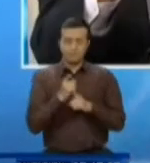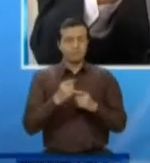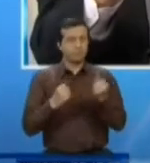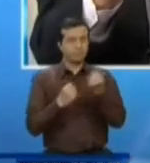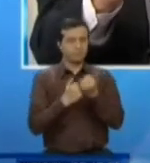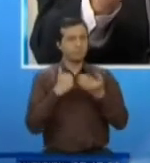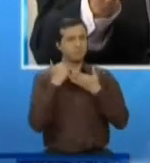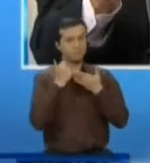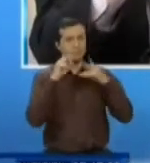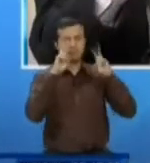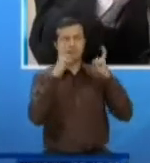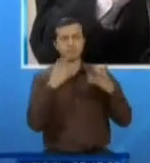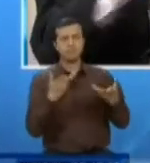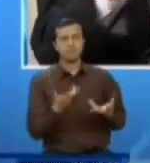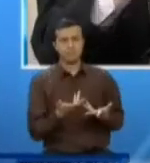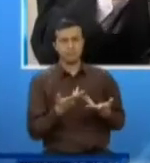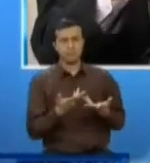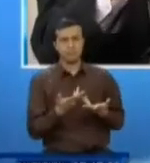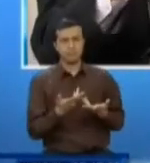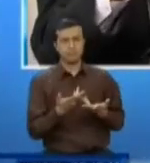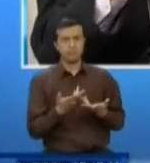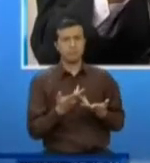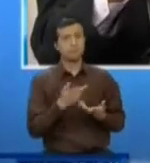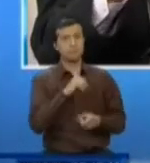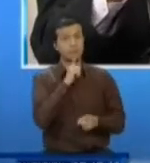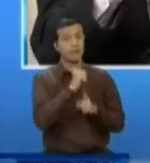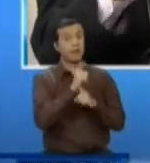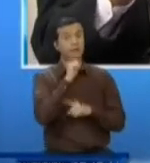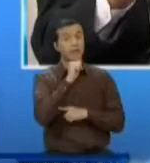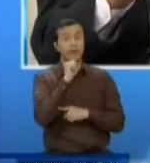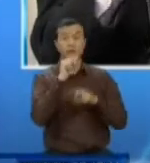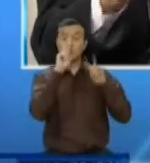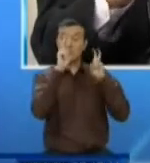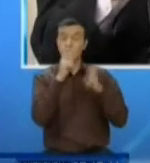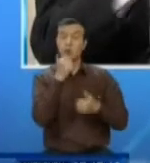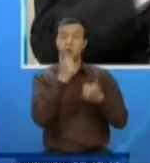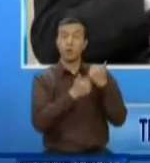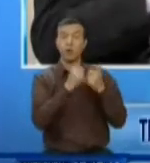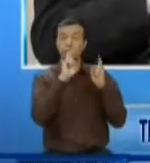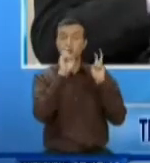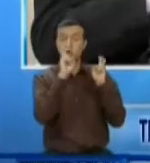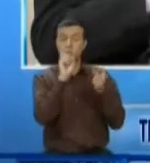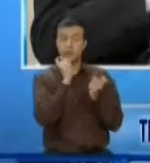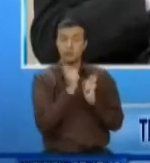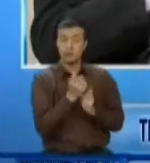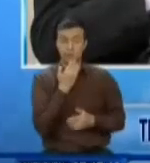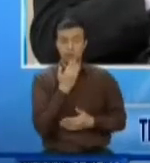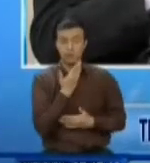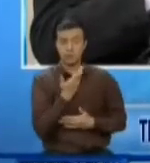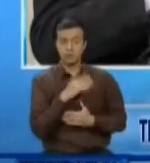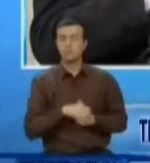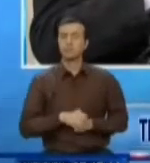a este tema pero hay líneas sensibles todavía que corregir y si es así cuáles serían estas